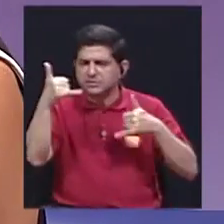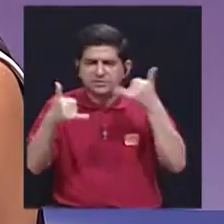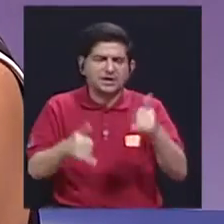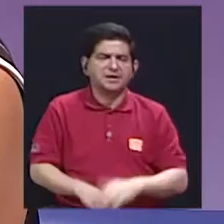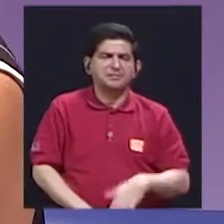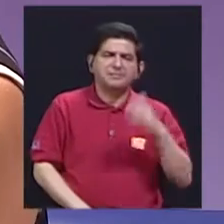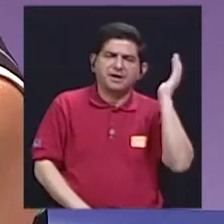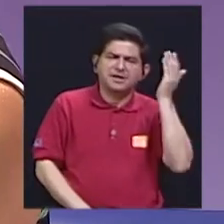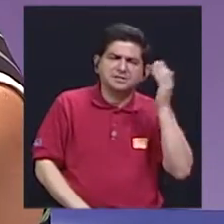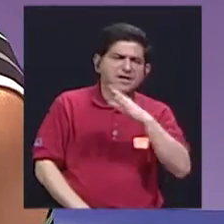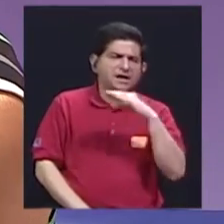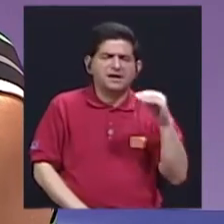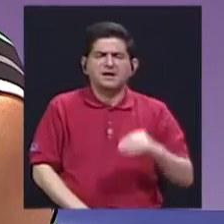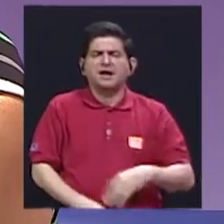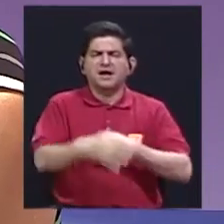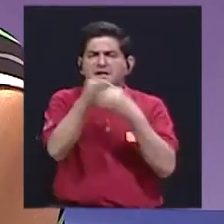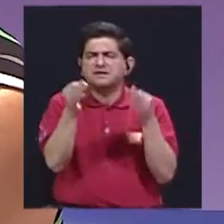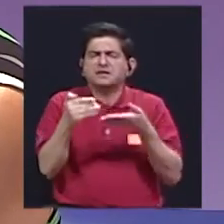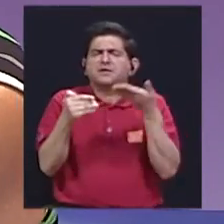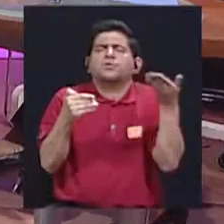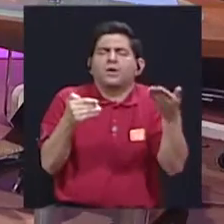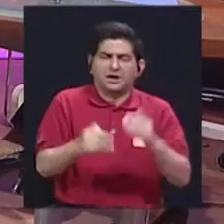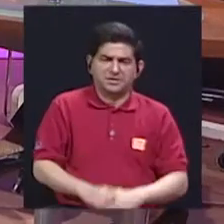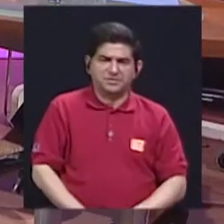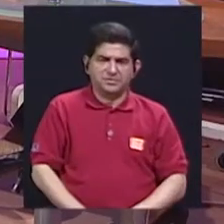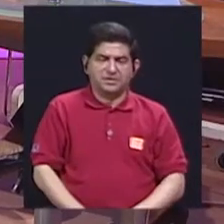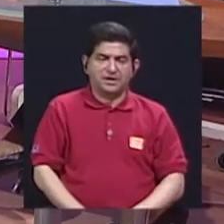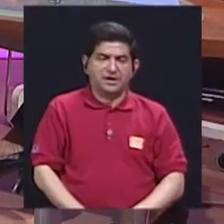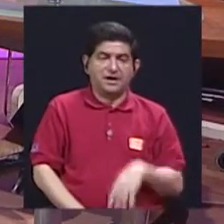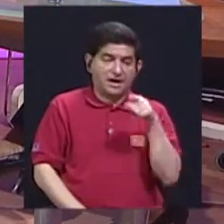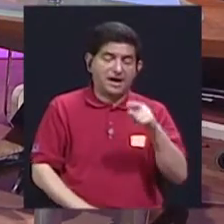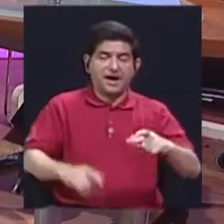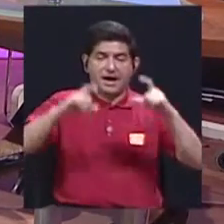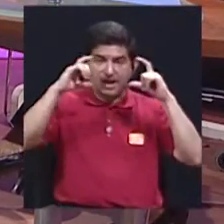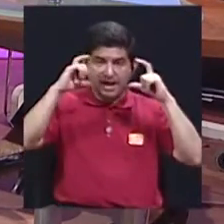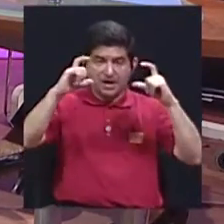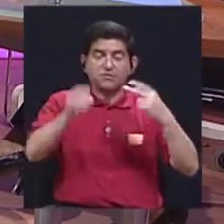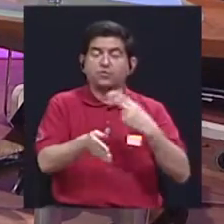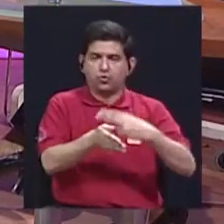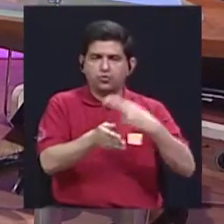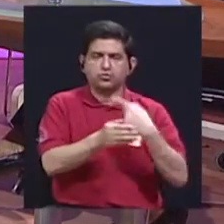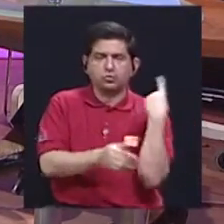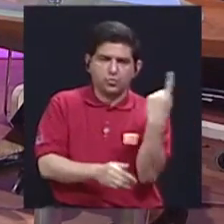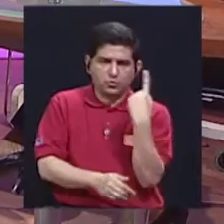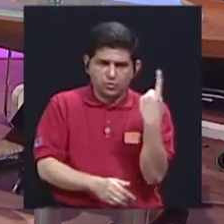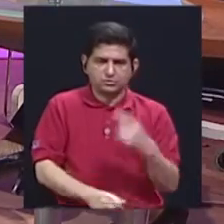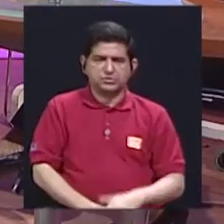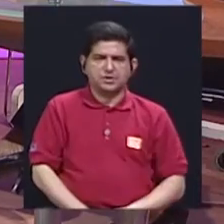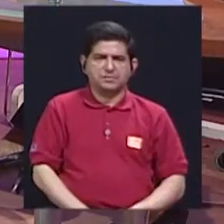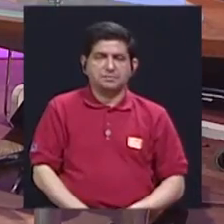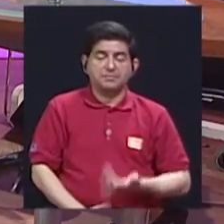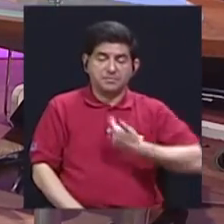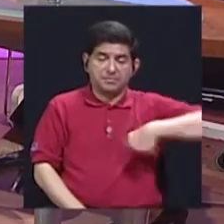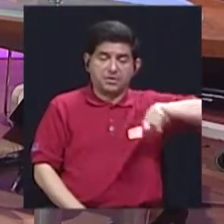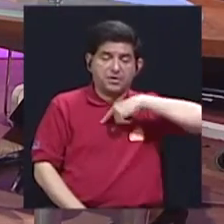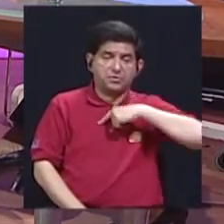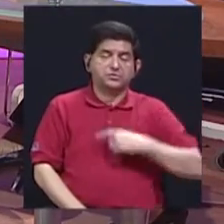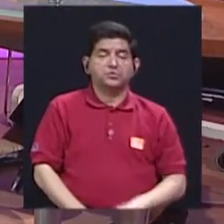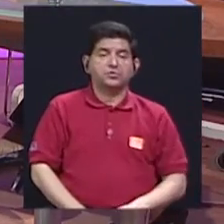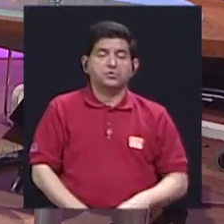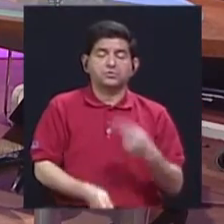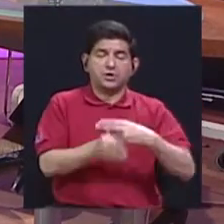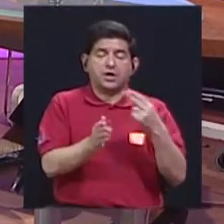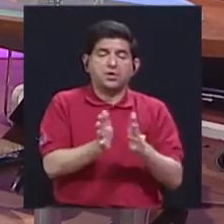charla y cuando haya yo digo mira se les va a poner el rótulo siempre en los hospitales siempre vamos al sangre a cualquier hospital público